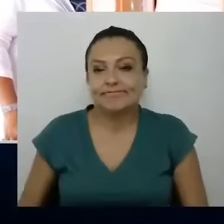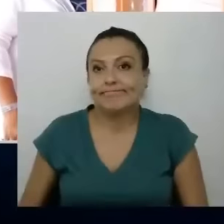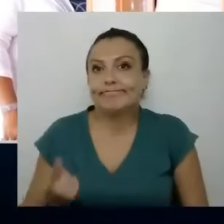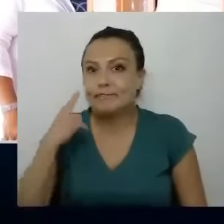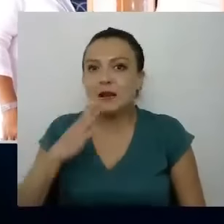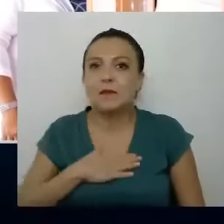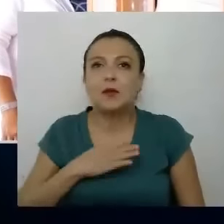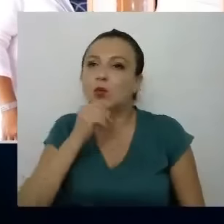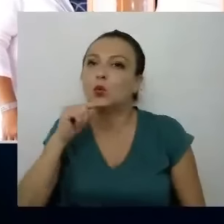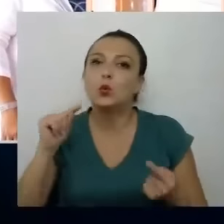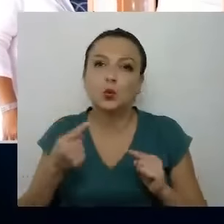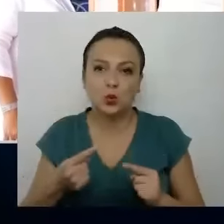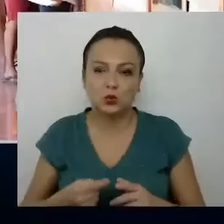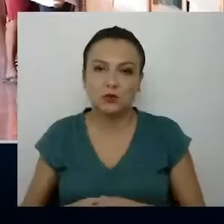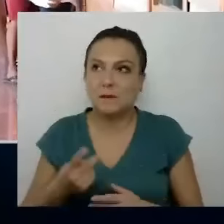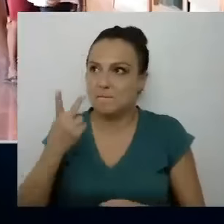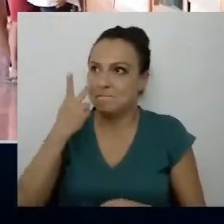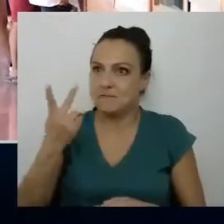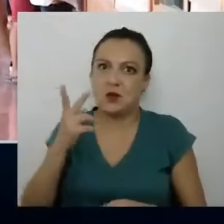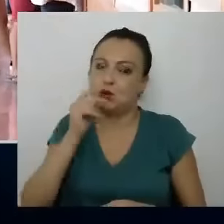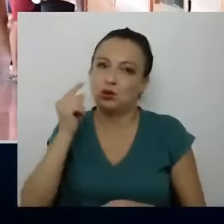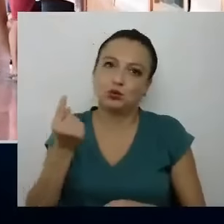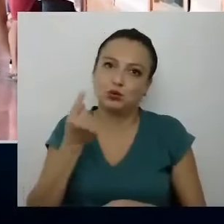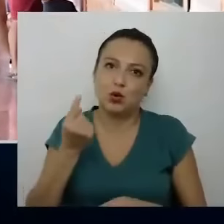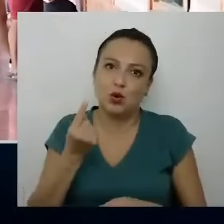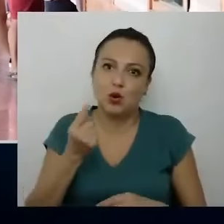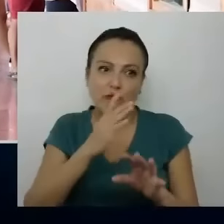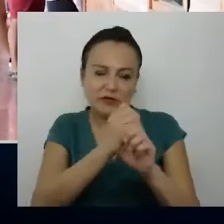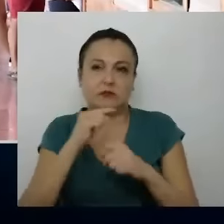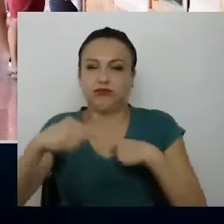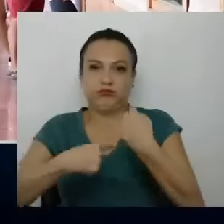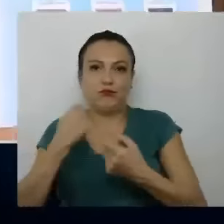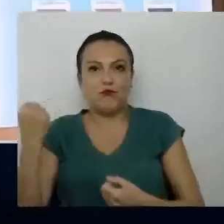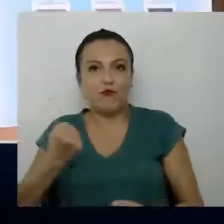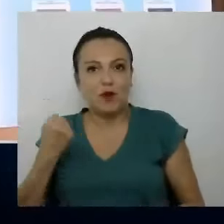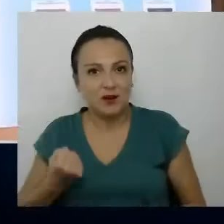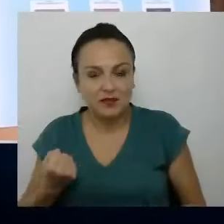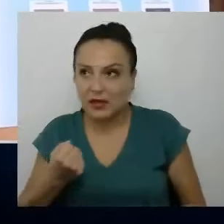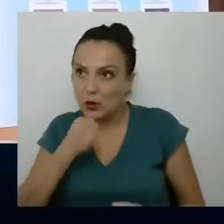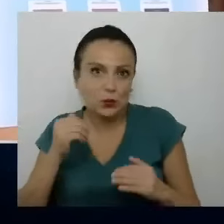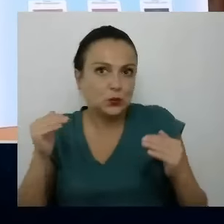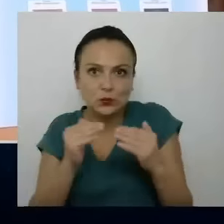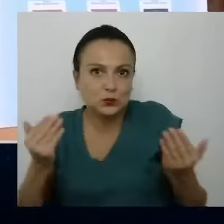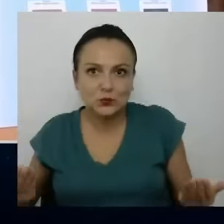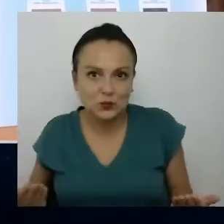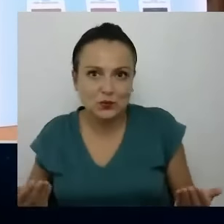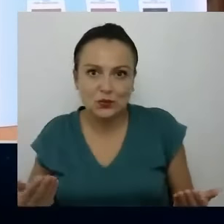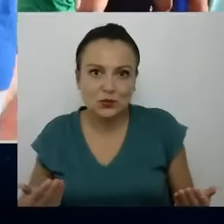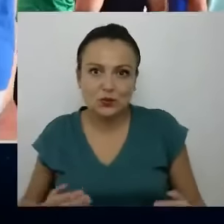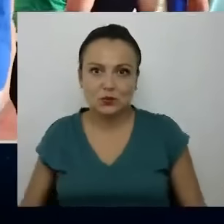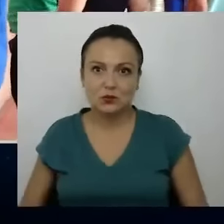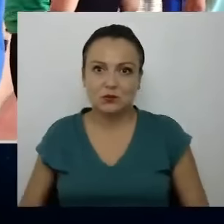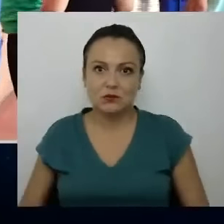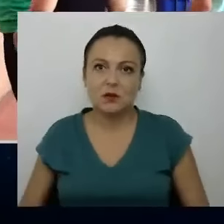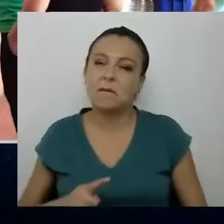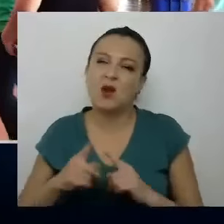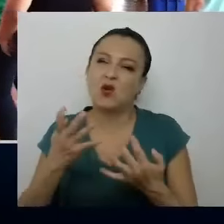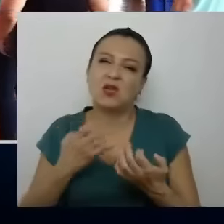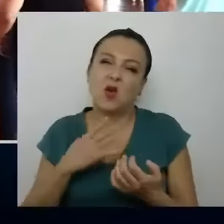muy doloroso ver, no solo recibir los ataques injustos, porque ahora voy a referirme a eso, que